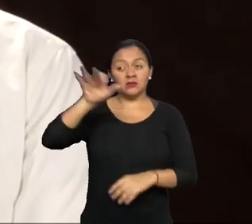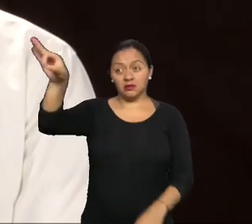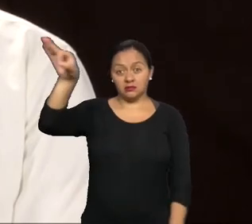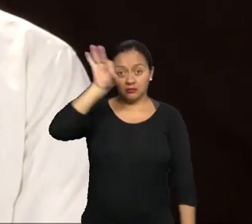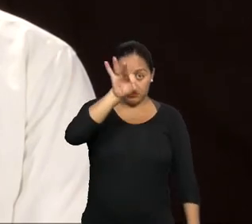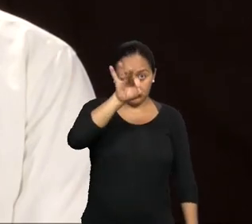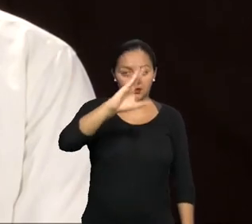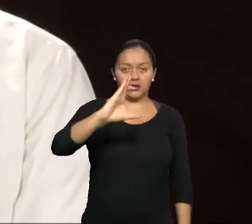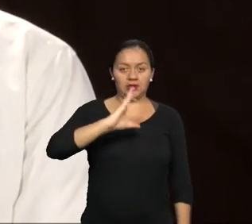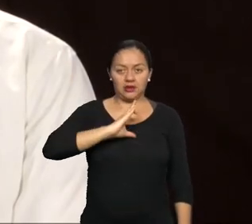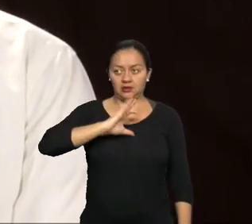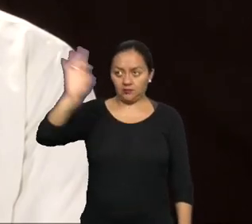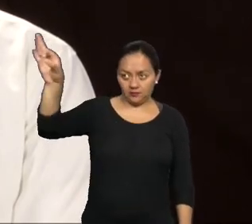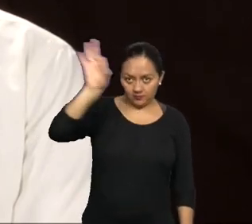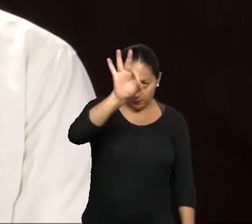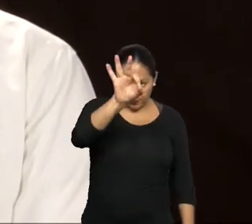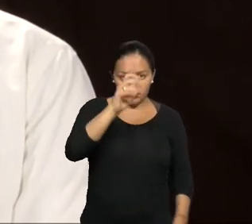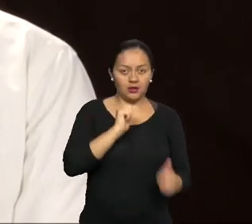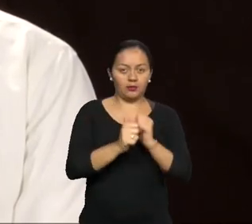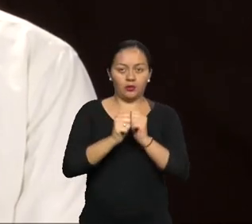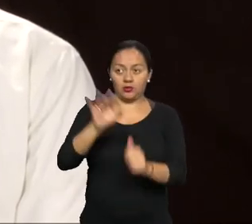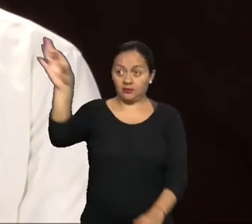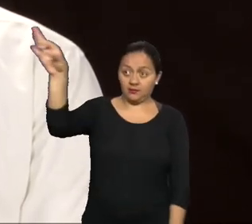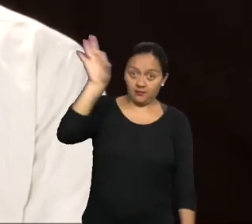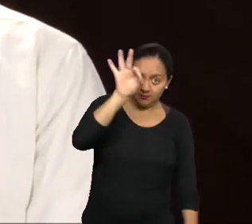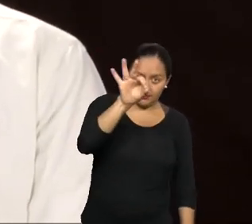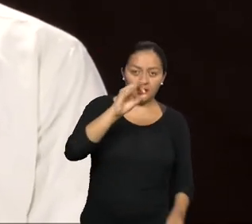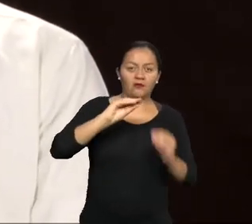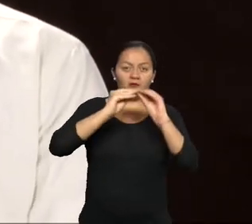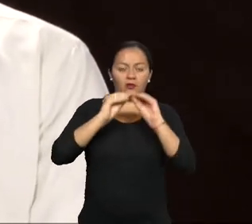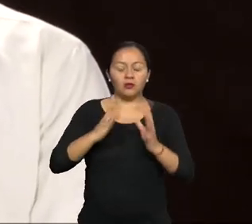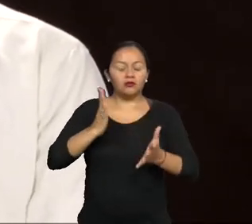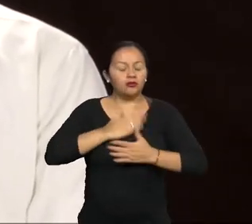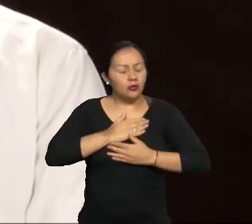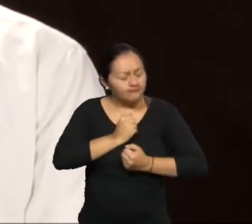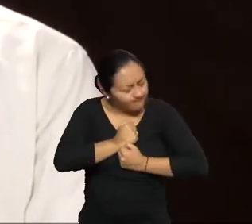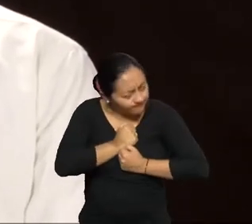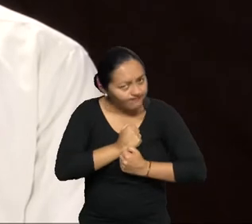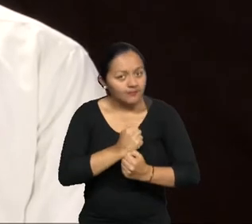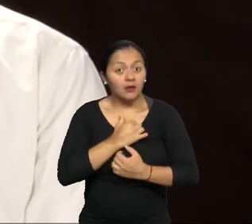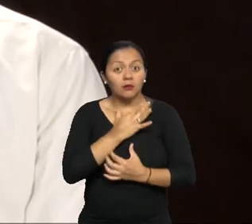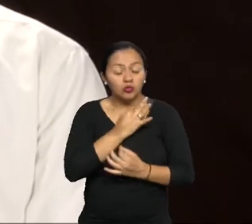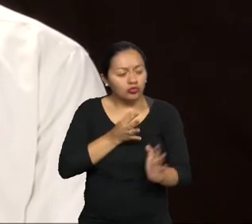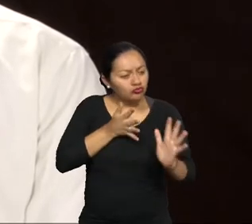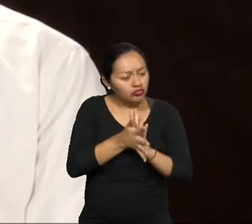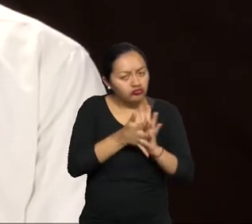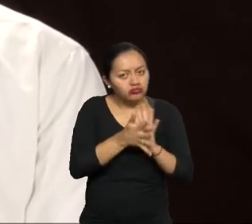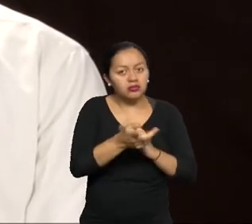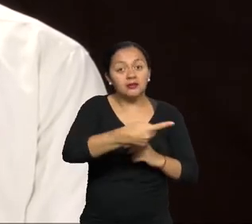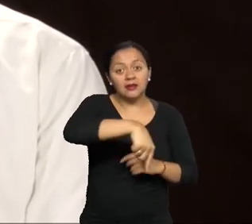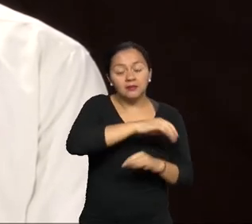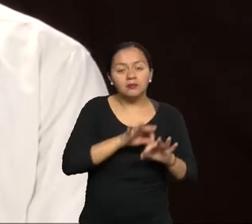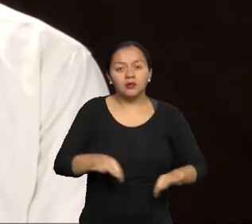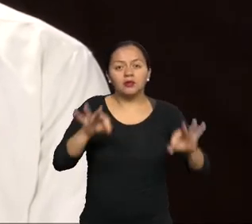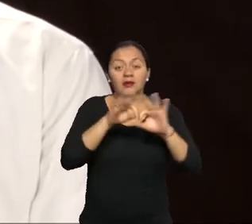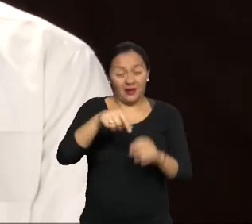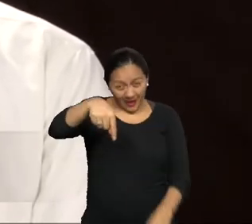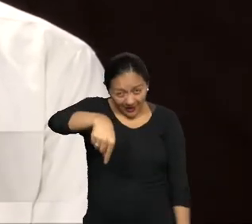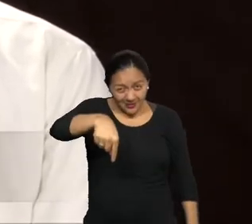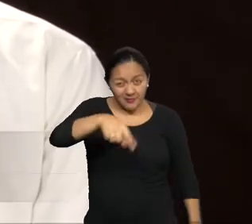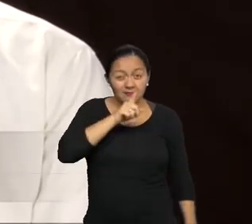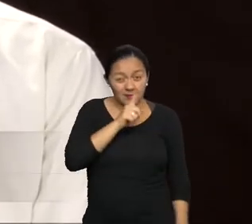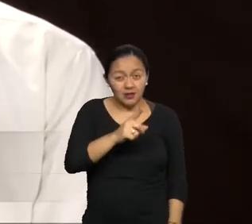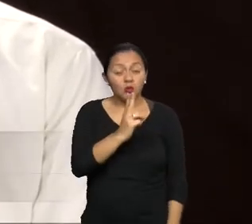técnico deportivo preparado, formado, que apasione, o sea, que le guste lo que hace, sea un apasionado, porque aquí las universidades